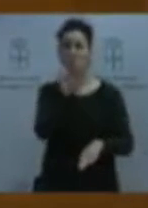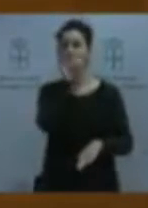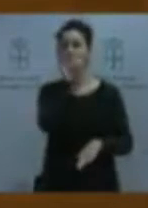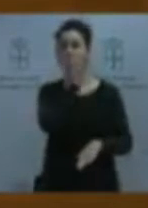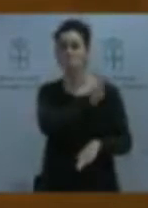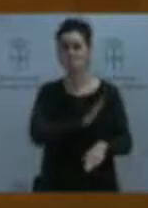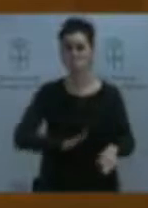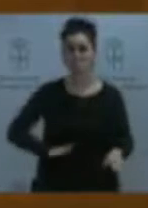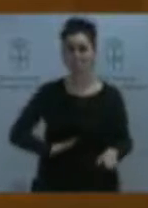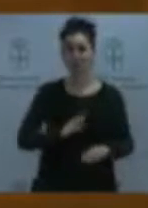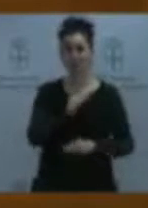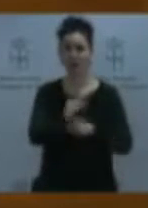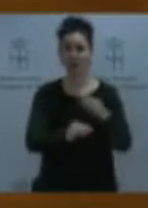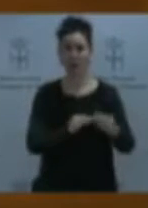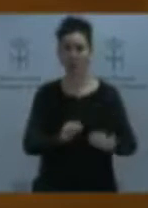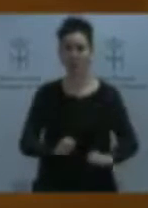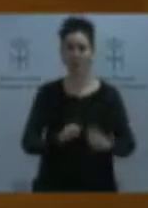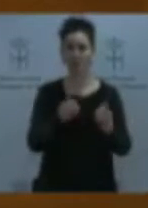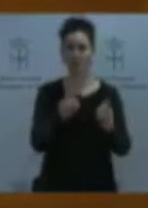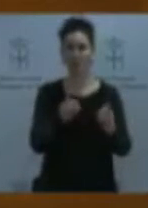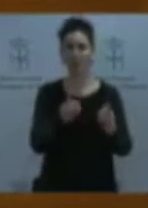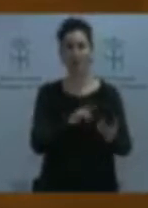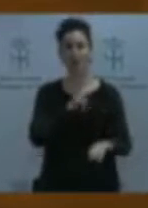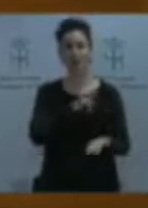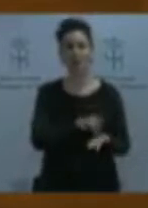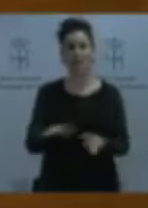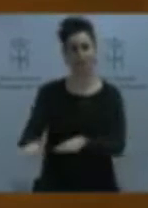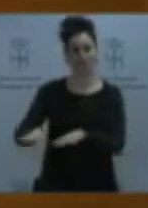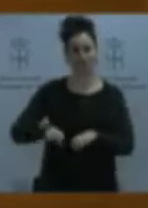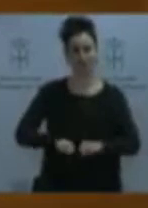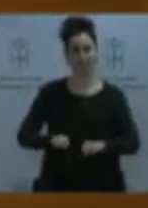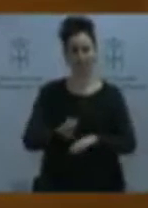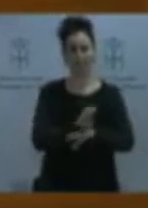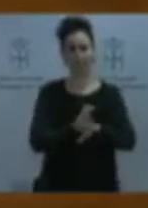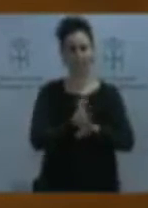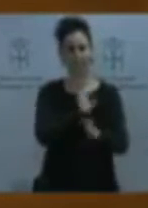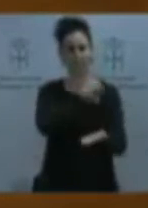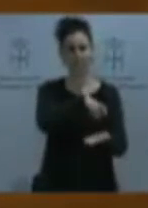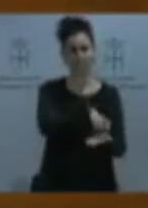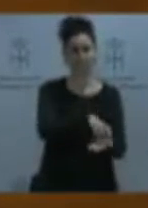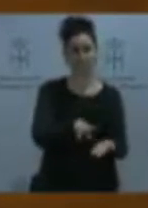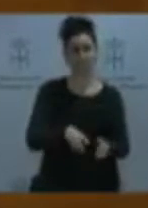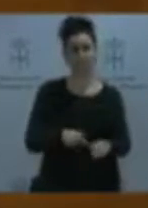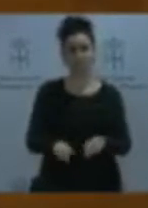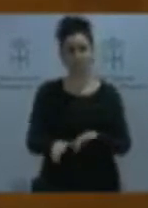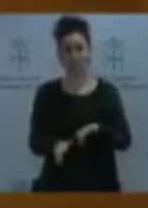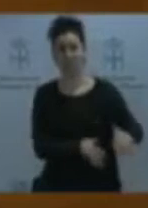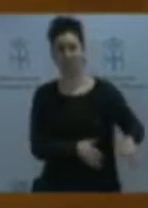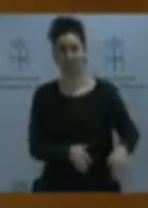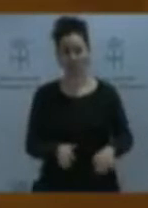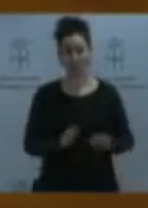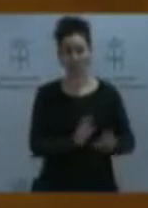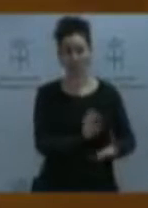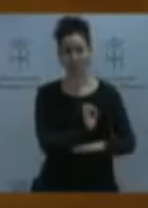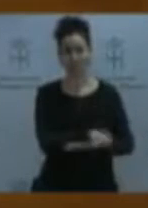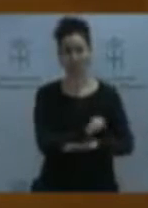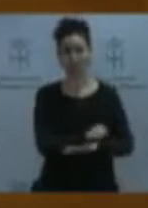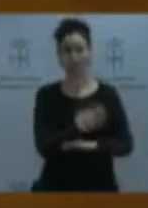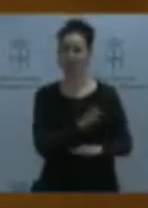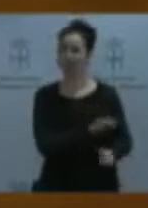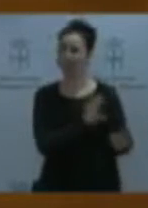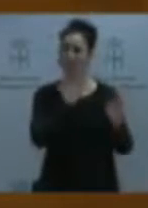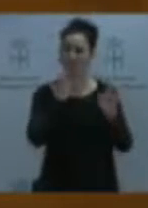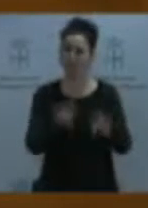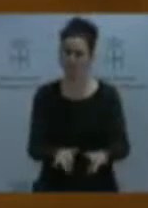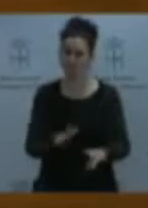usted ha llegado a la consejería ha quedado en un segundo plano. Le instamos a que se involucre de manera más activa con más agentes sociales